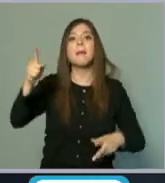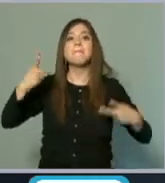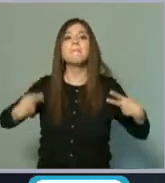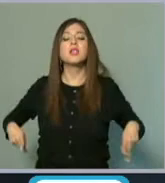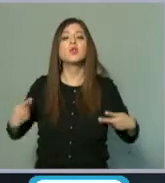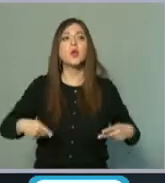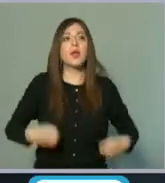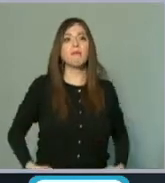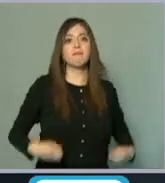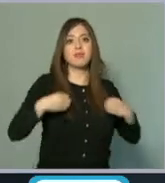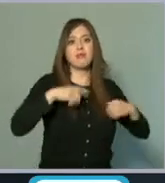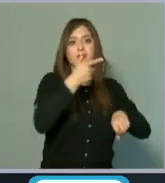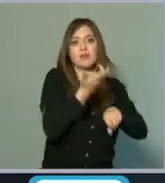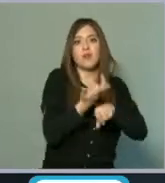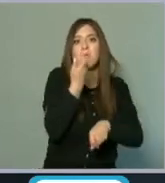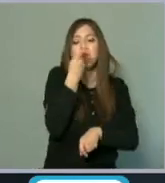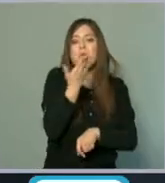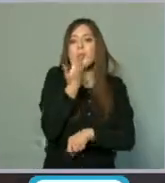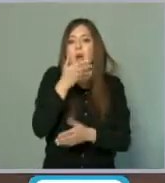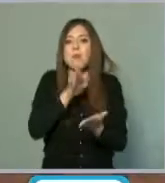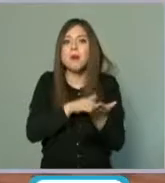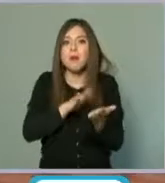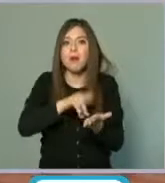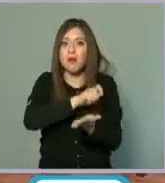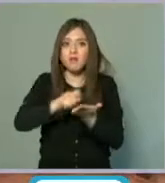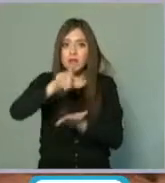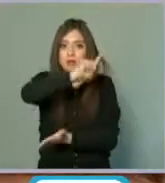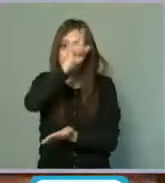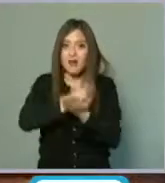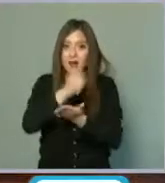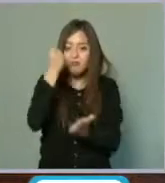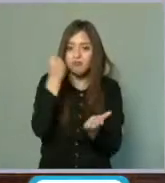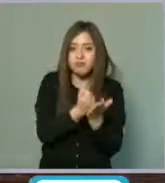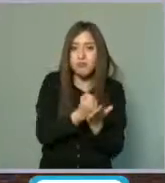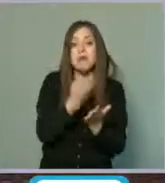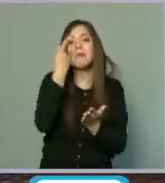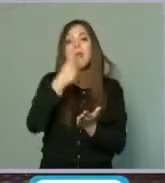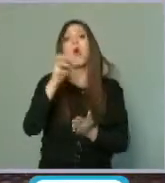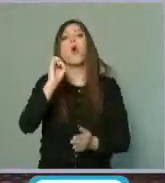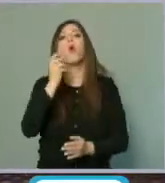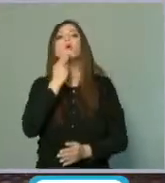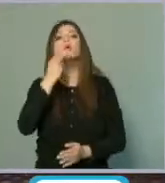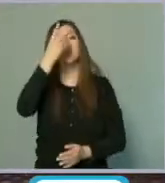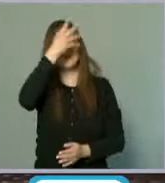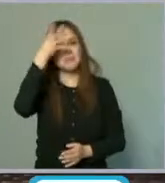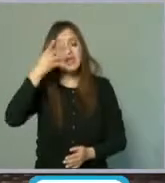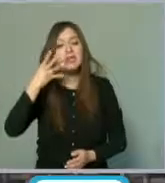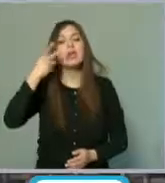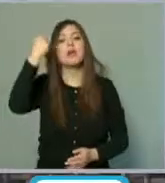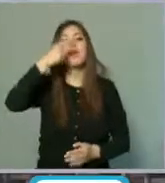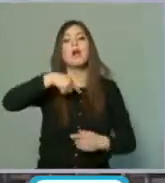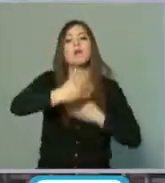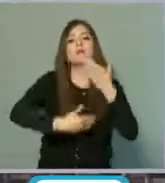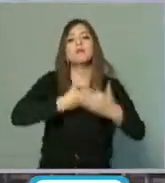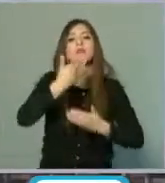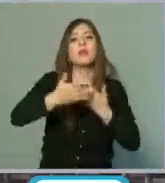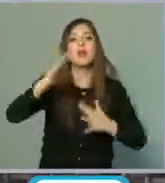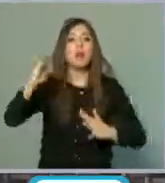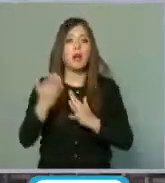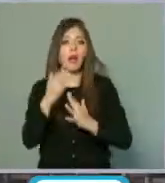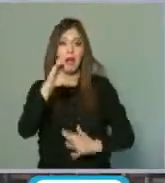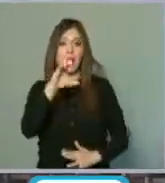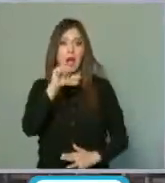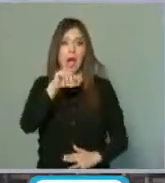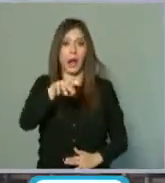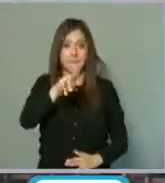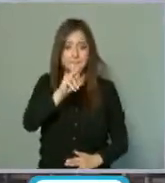una moneda pues muy interesante para él, muy pues de uso político en el debate, en el discurso de esta campaña intermedia, que no hay que